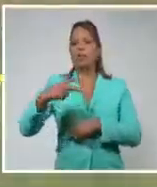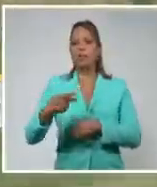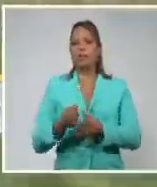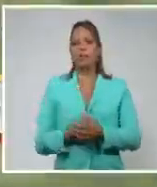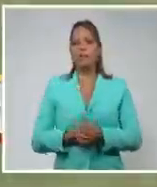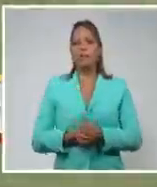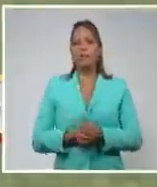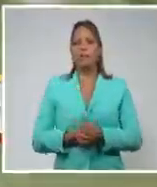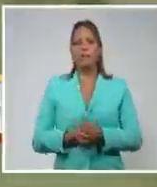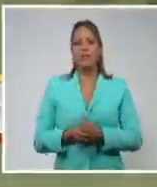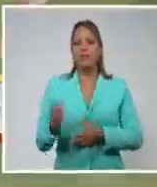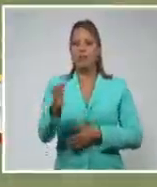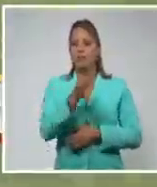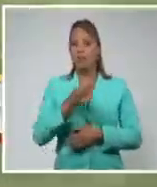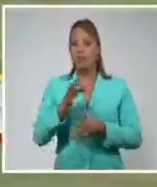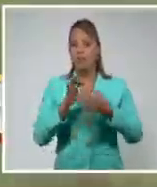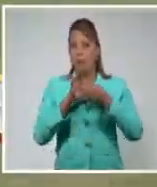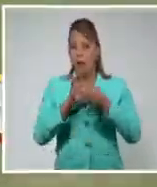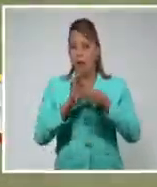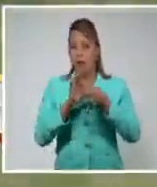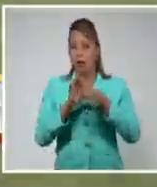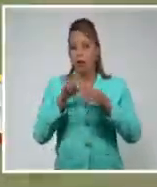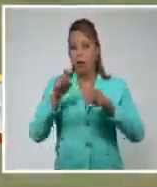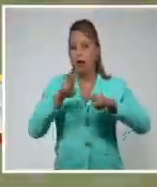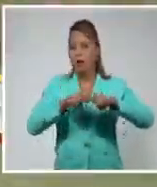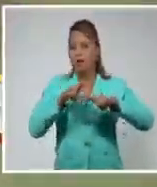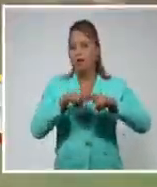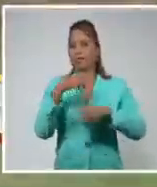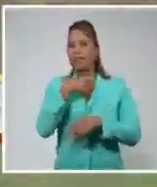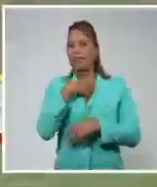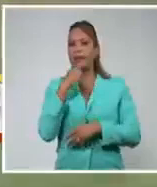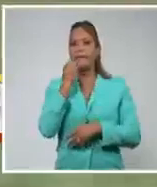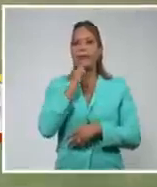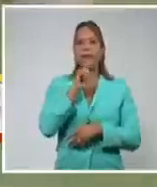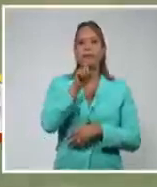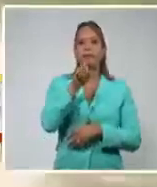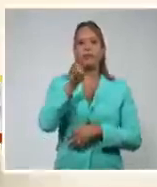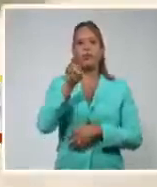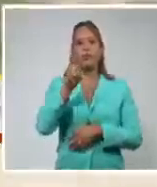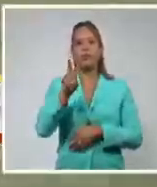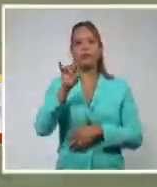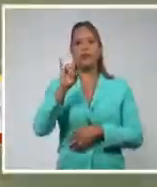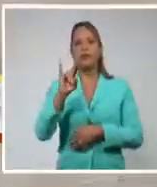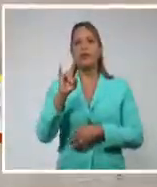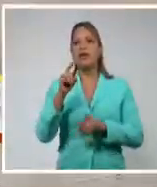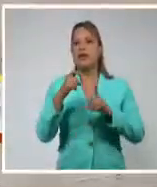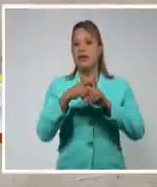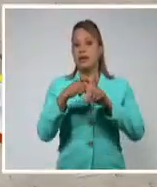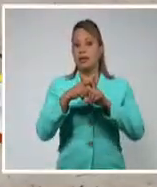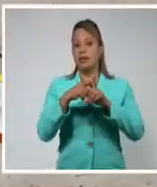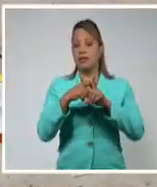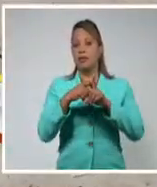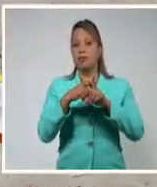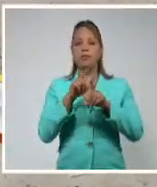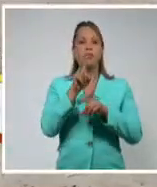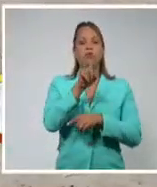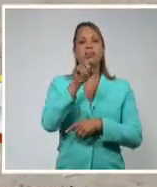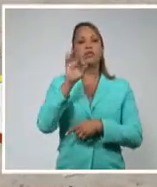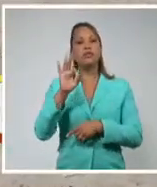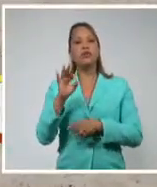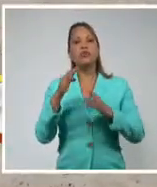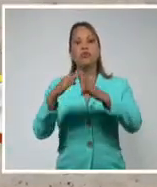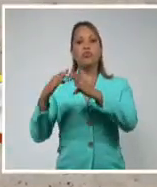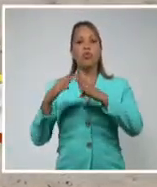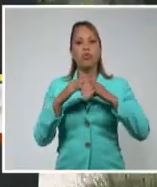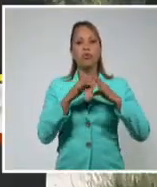El municipio de Guanabacoa, en esta capital, tiene más de 129 kilómetros cuadrados con 18